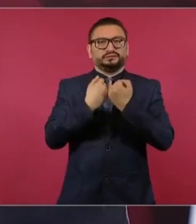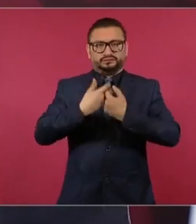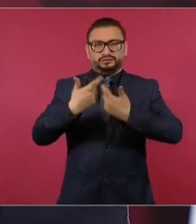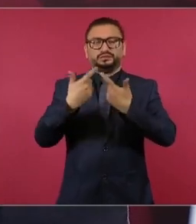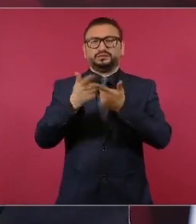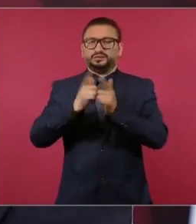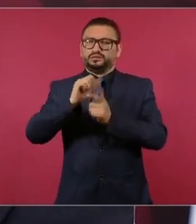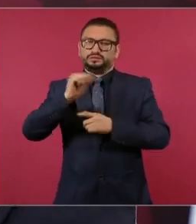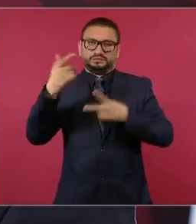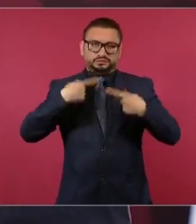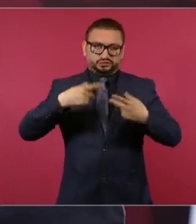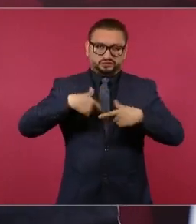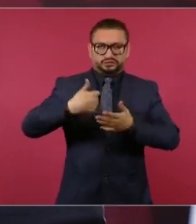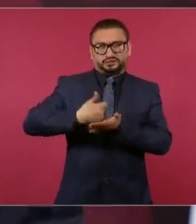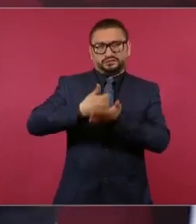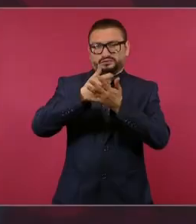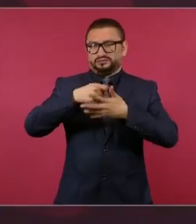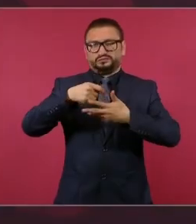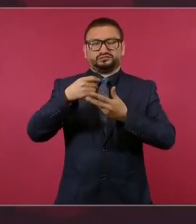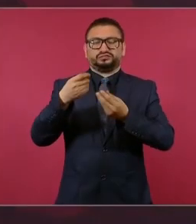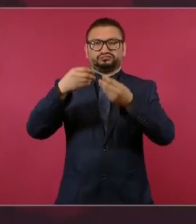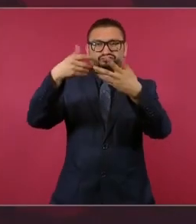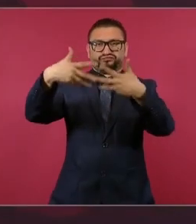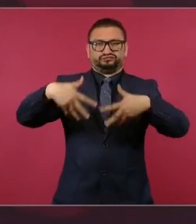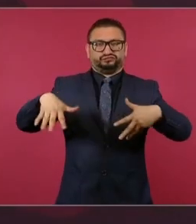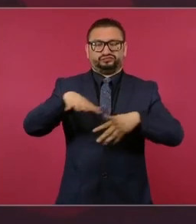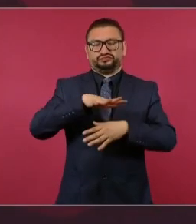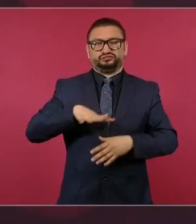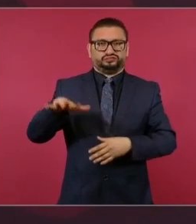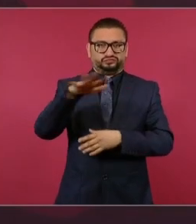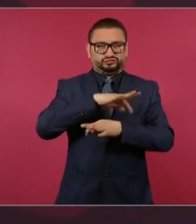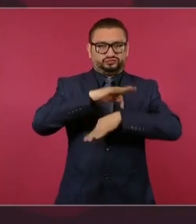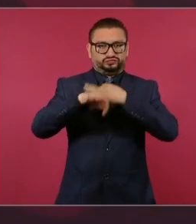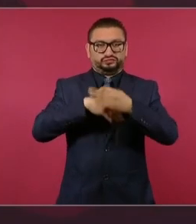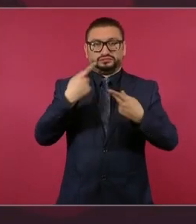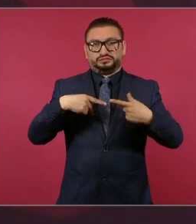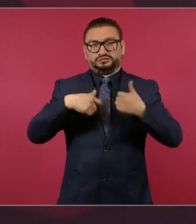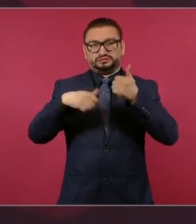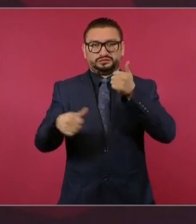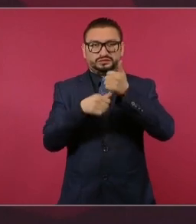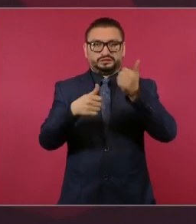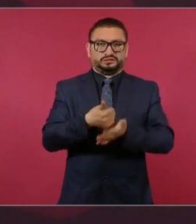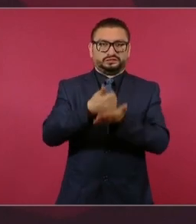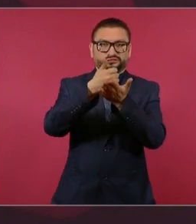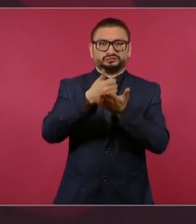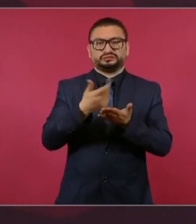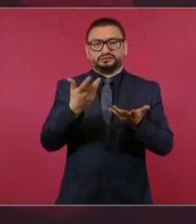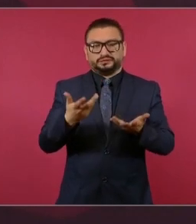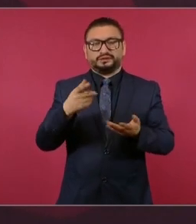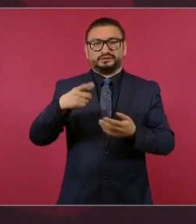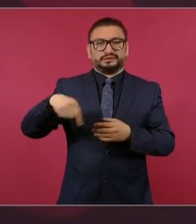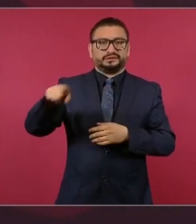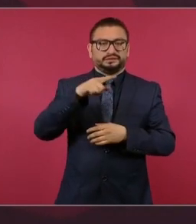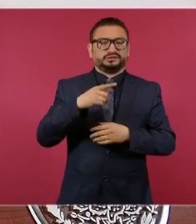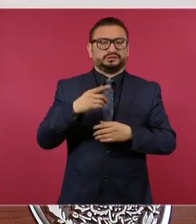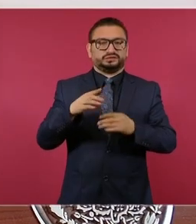asesores y todo un aparato de ayudantes,